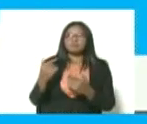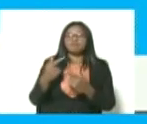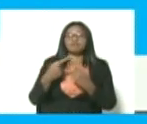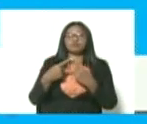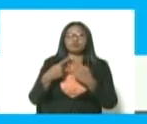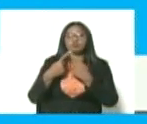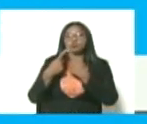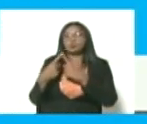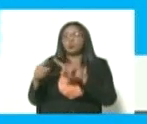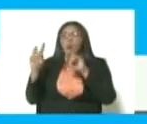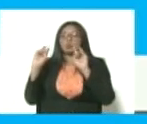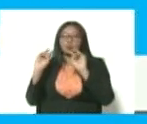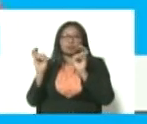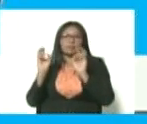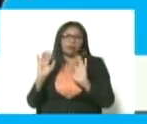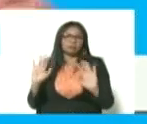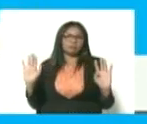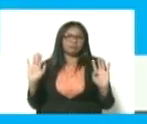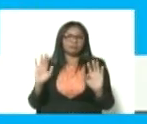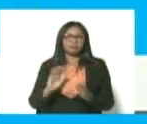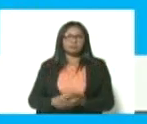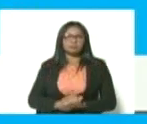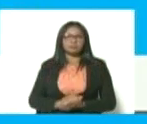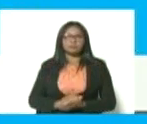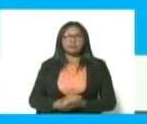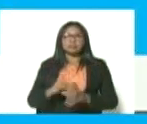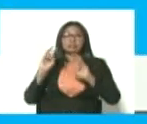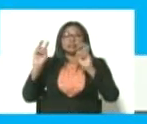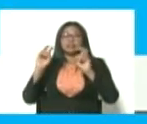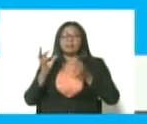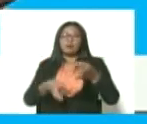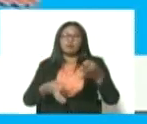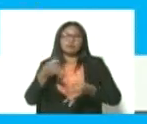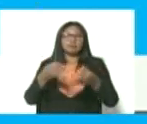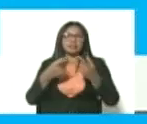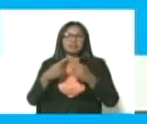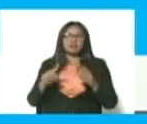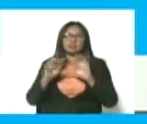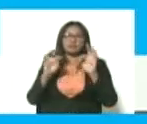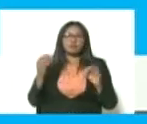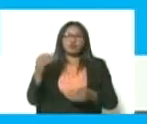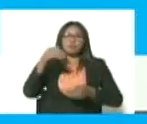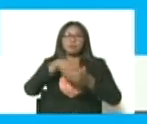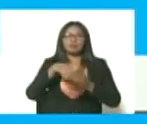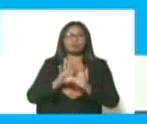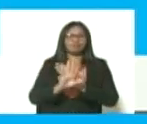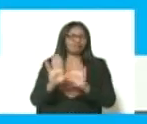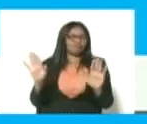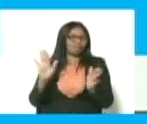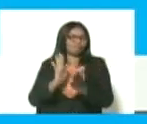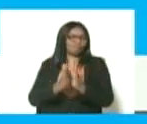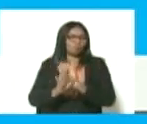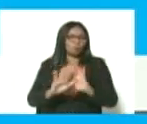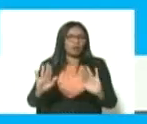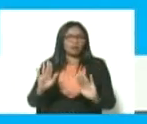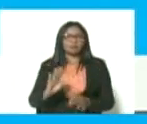tema, que se le dará el tema judicial respectivo y en eso yo no me meto, de ninguna manera.